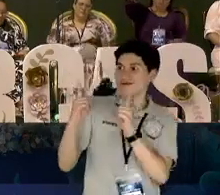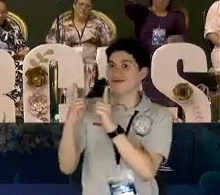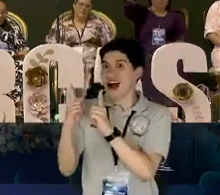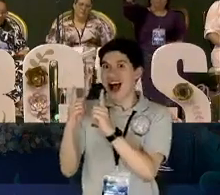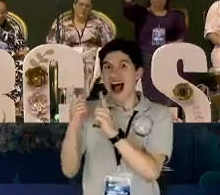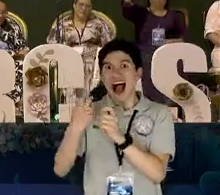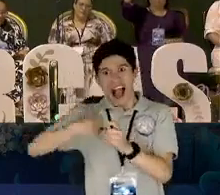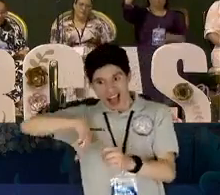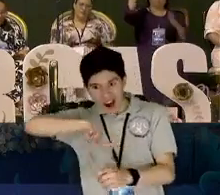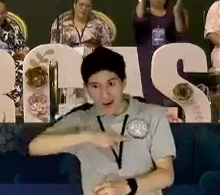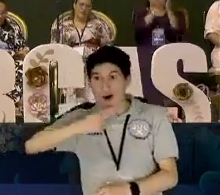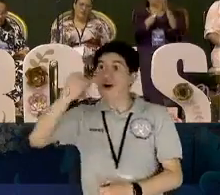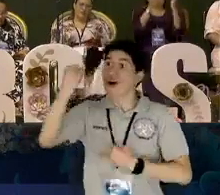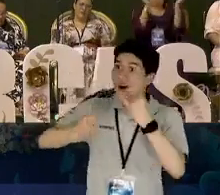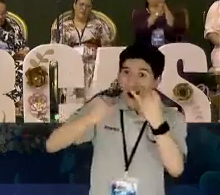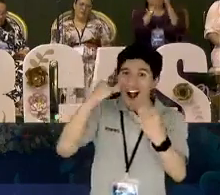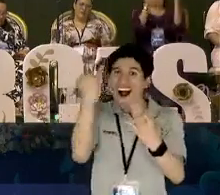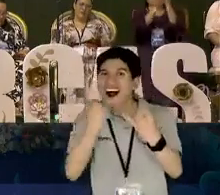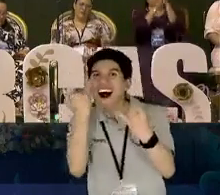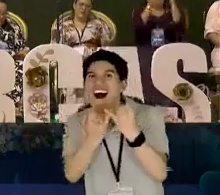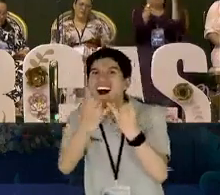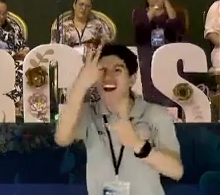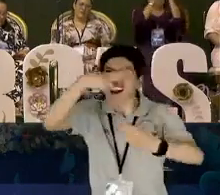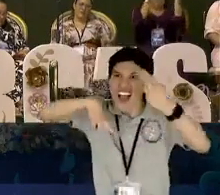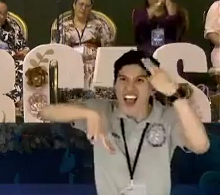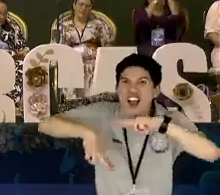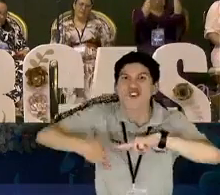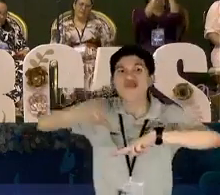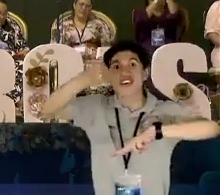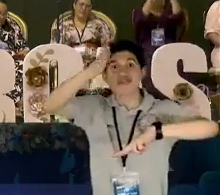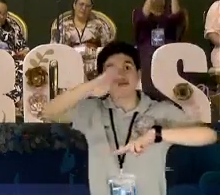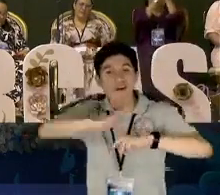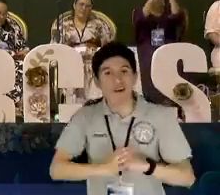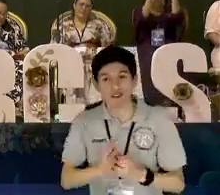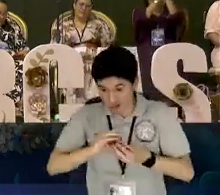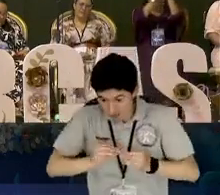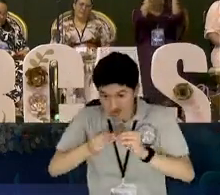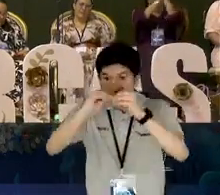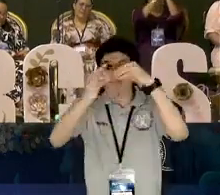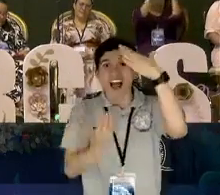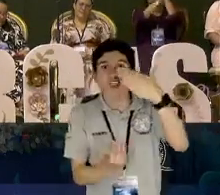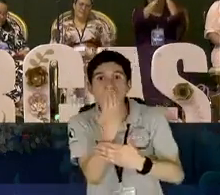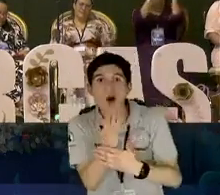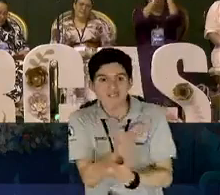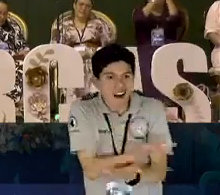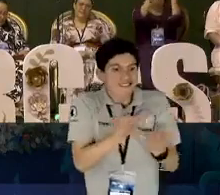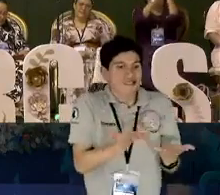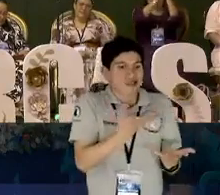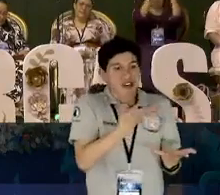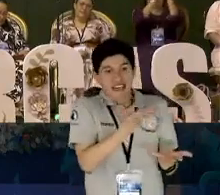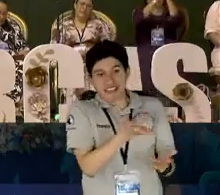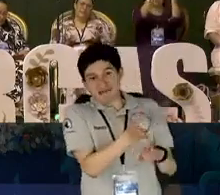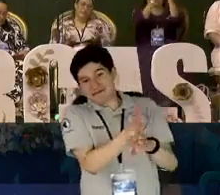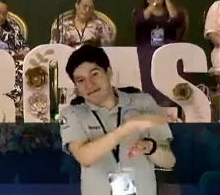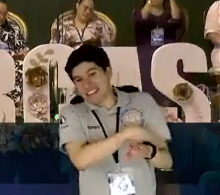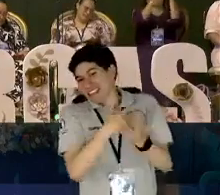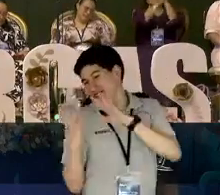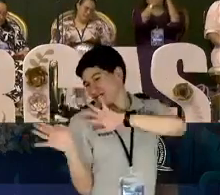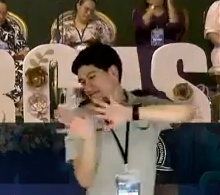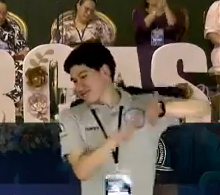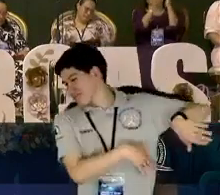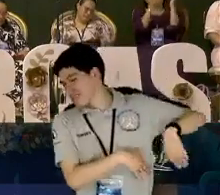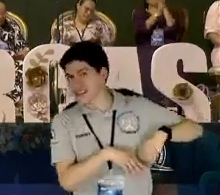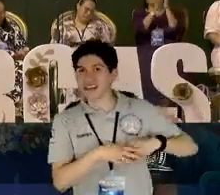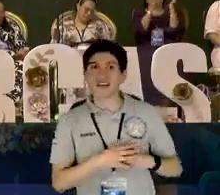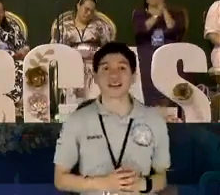sus hijos, nueva creación, nuevas criaturas. Y ahora las cosas viejas pasaron, y por medio de permanecer